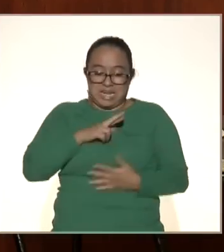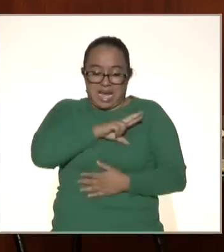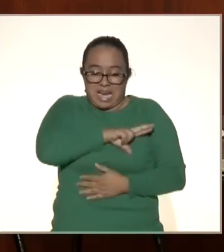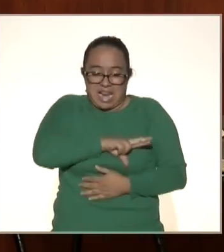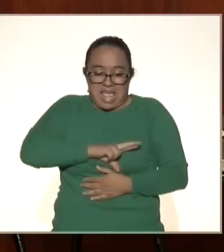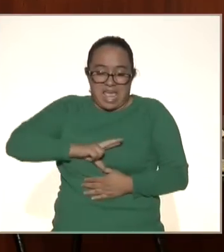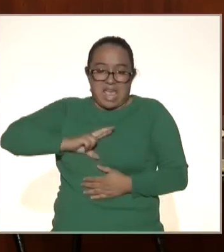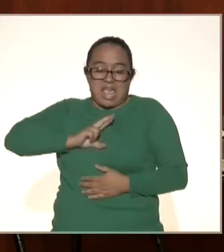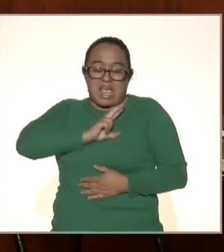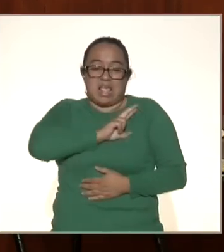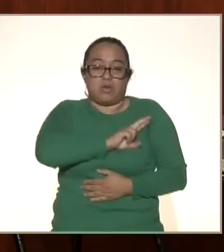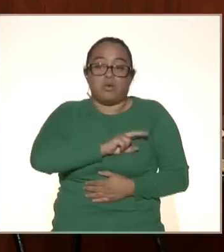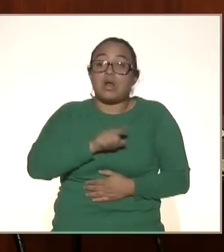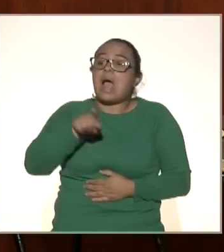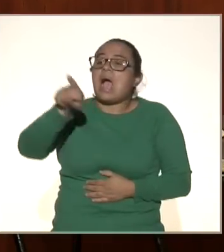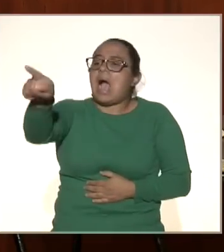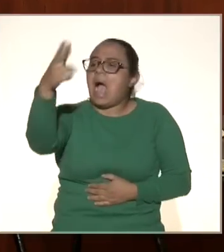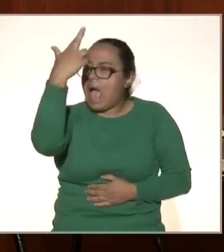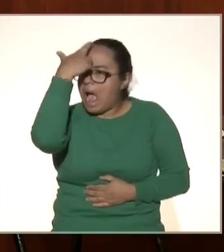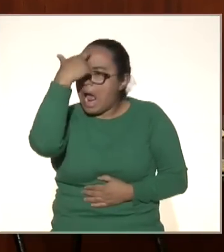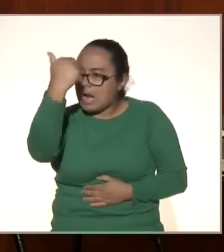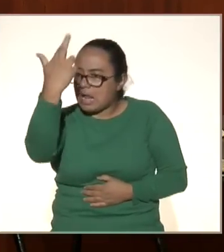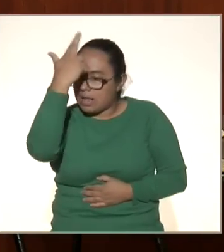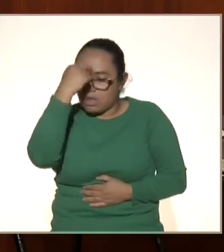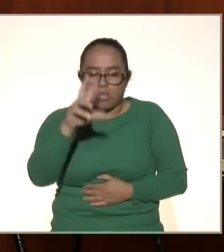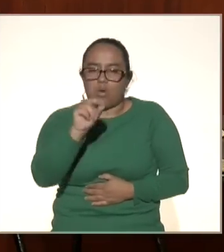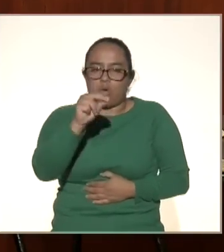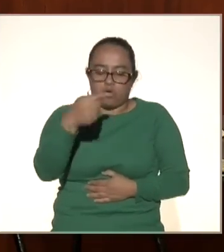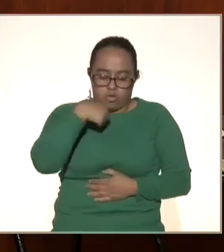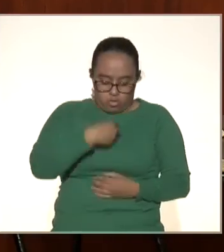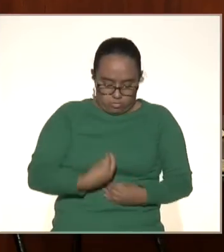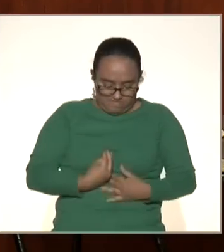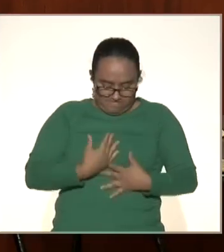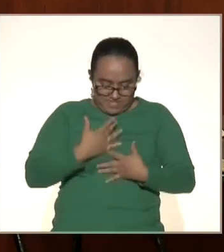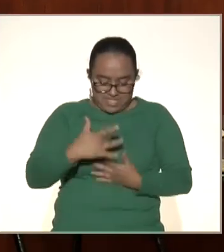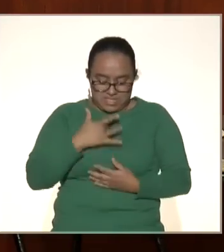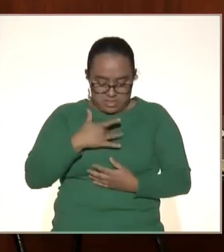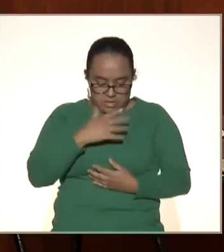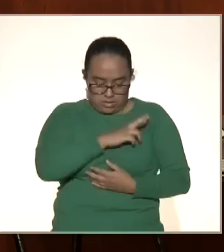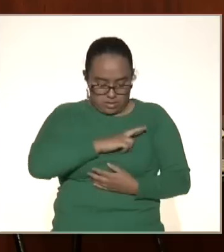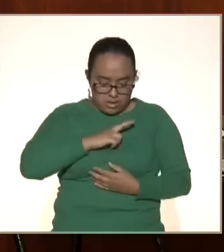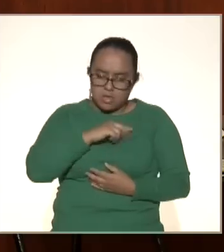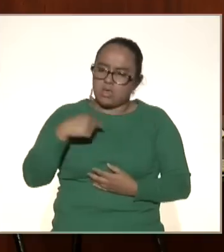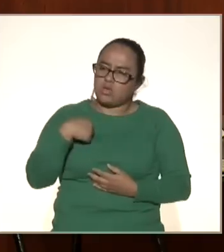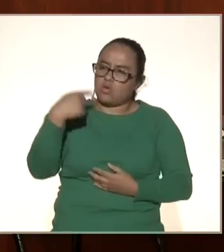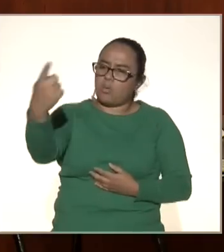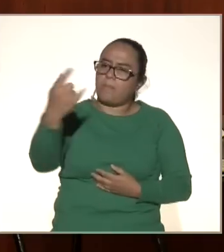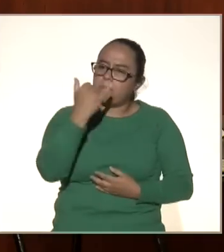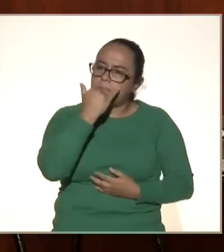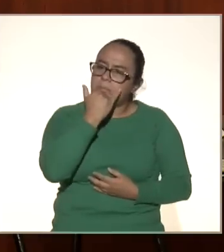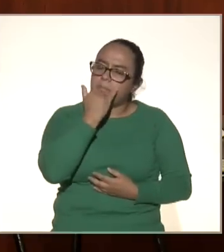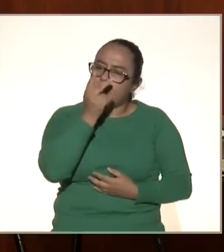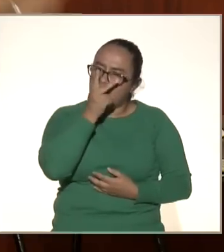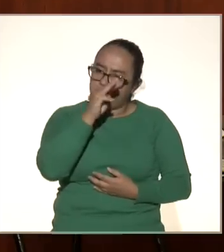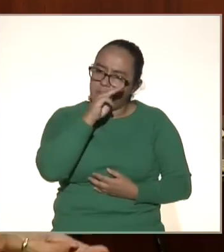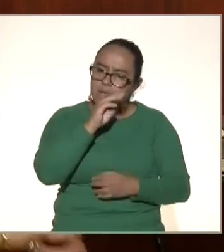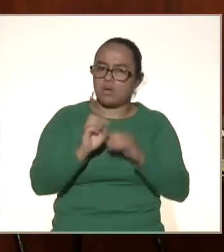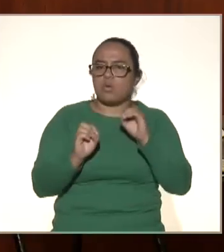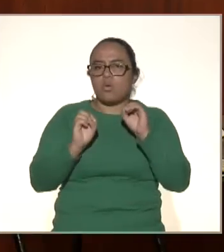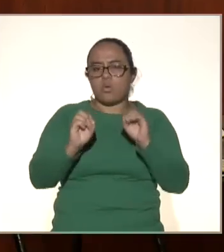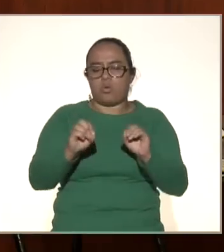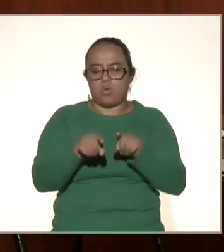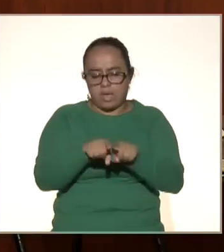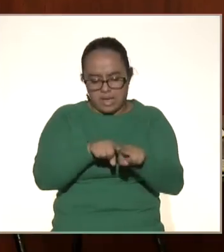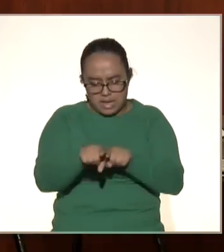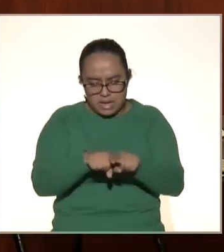no porque le doy la razón al otro, y puedo hacer todo mi escrito de todo lo que yo le perdono a mis padres o a mis hermanos